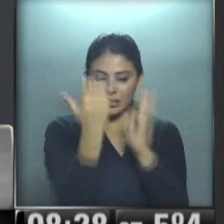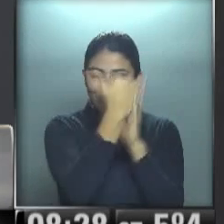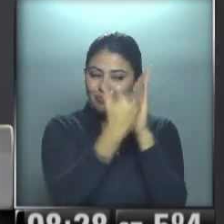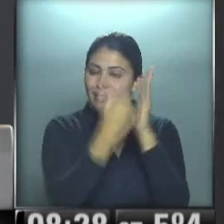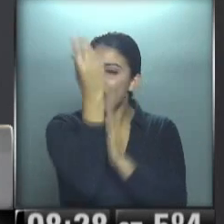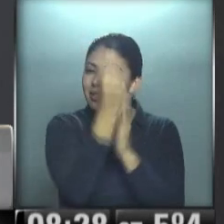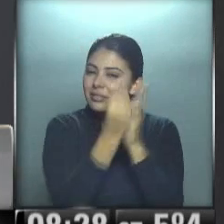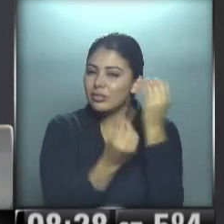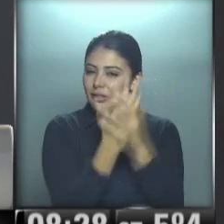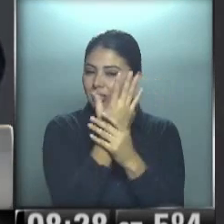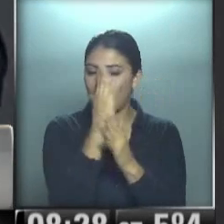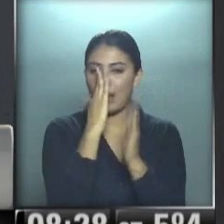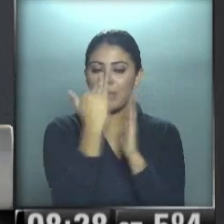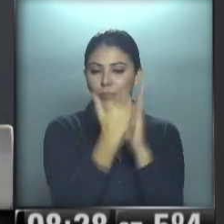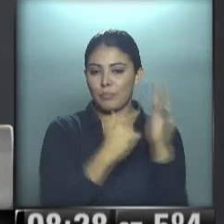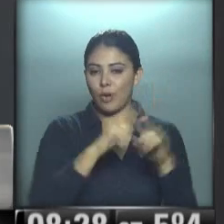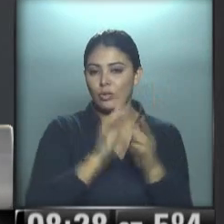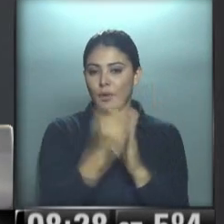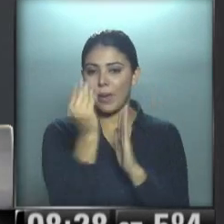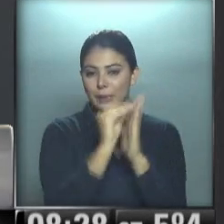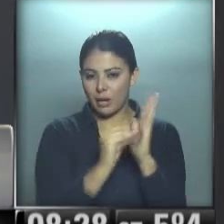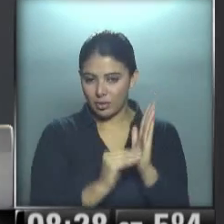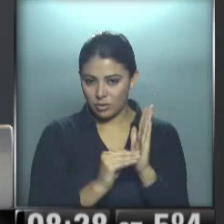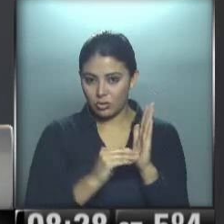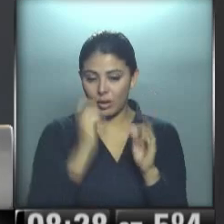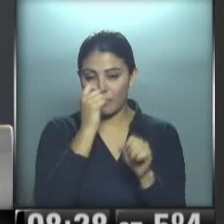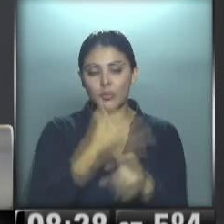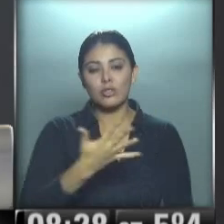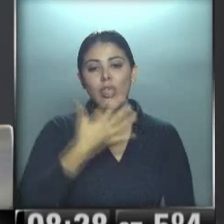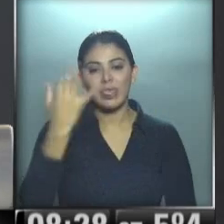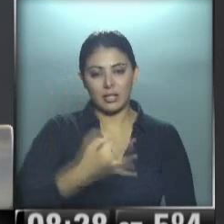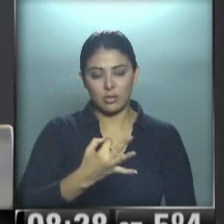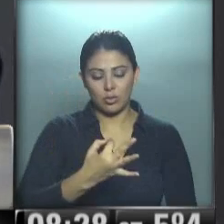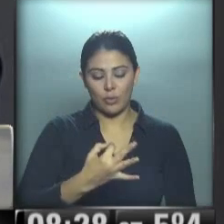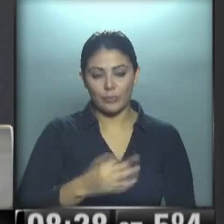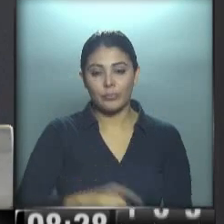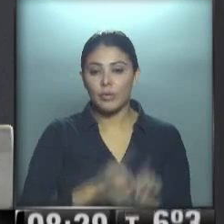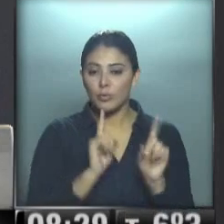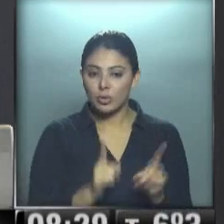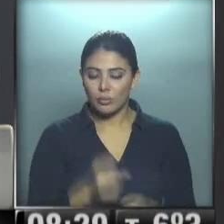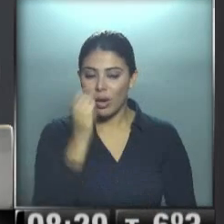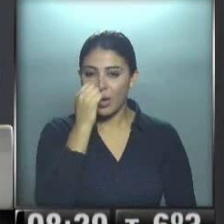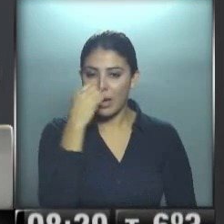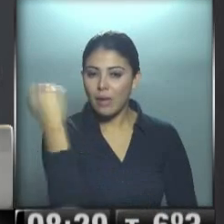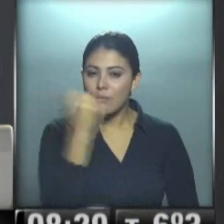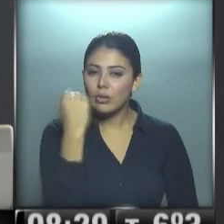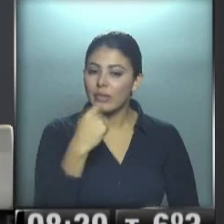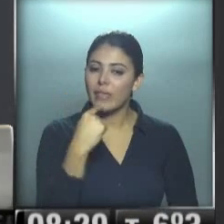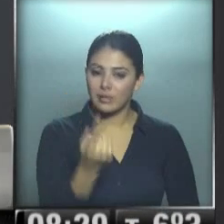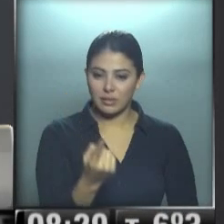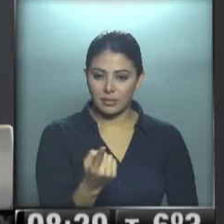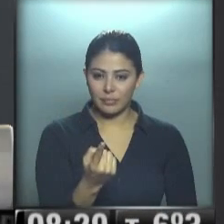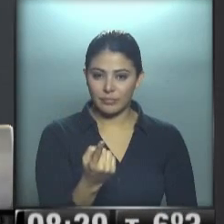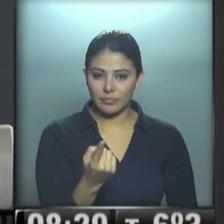de la política tarifaria llevado a esta decisión pero a su vez es importante remarcar lo